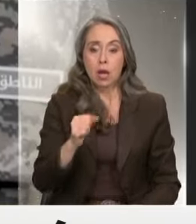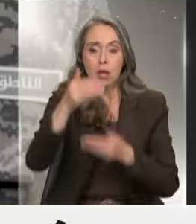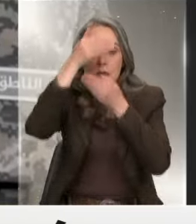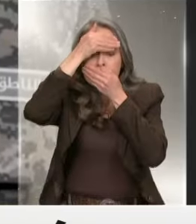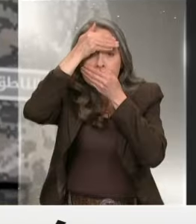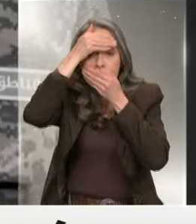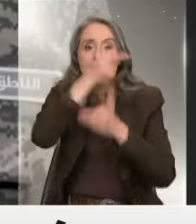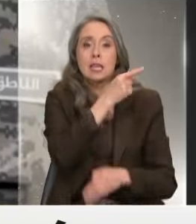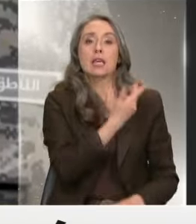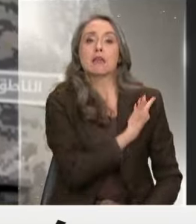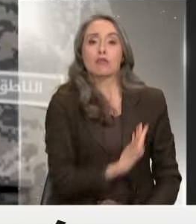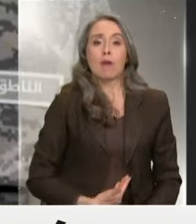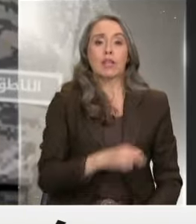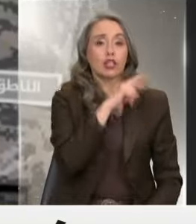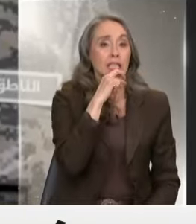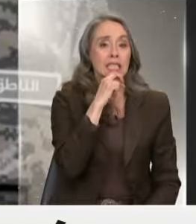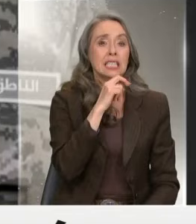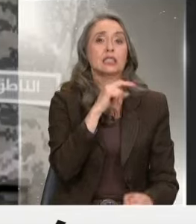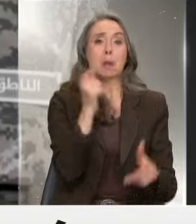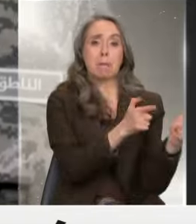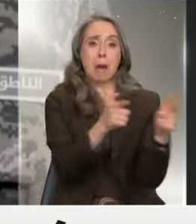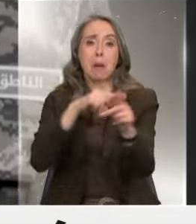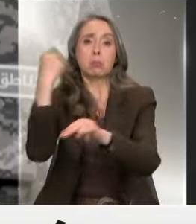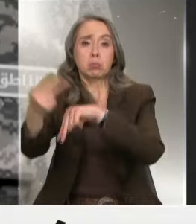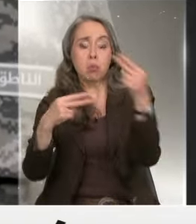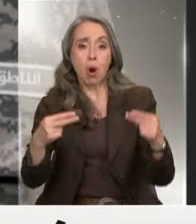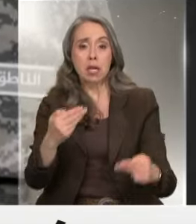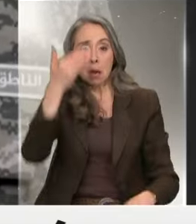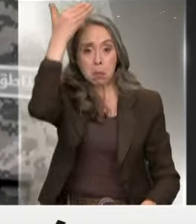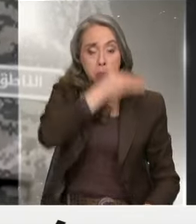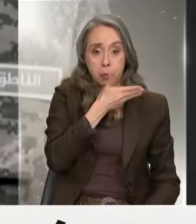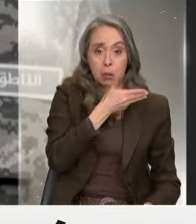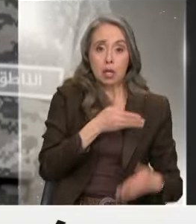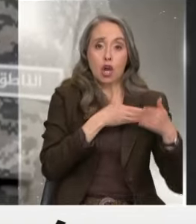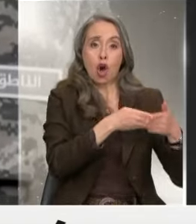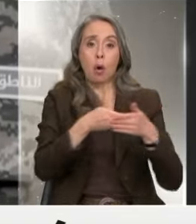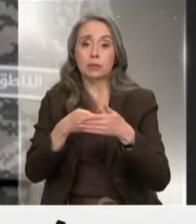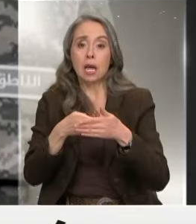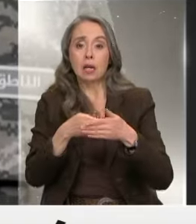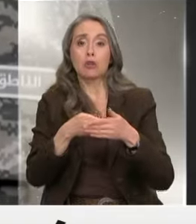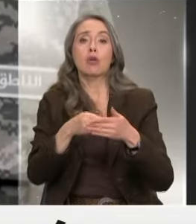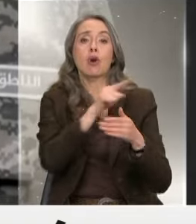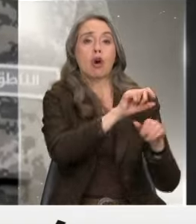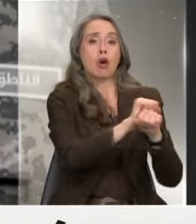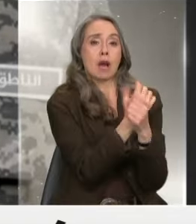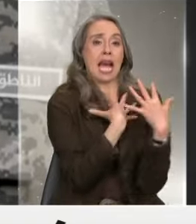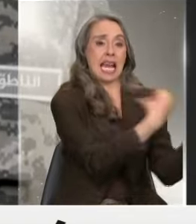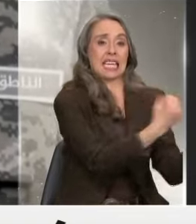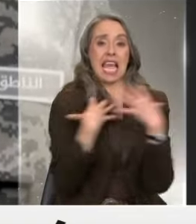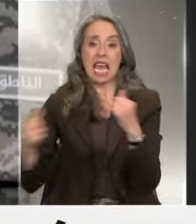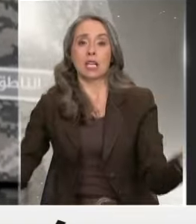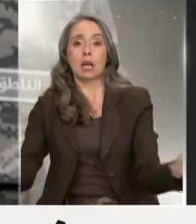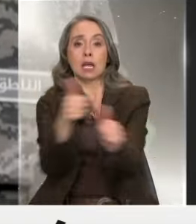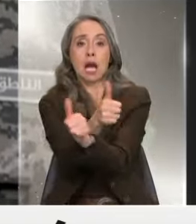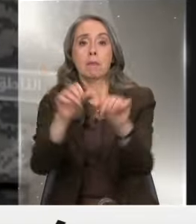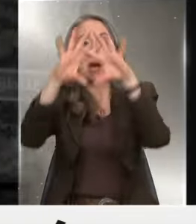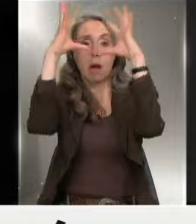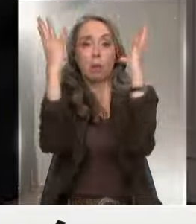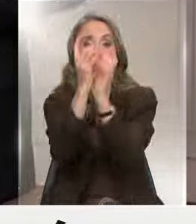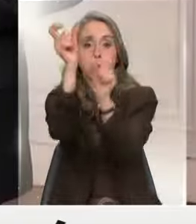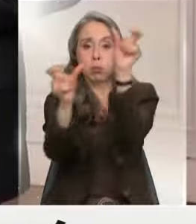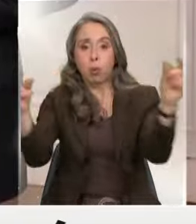que Netanyahu y su sangriento gobierno sean intransigentes y pongan obstáculos para el intercambio de rehenes. El mundo está